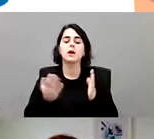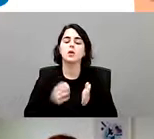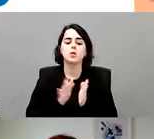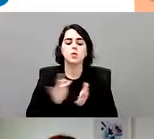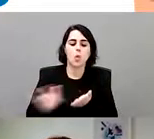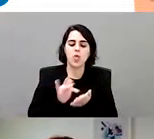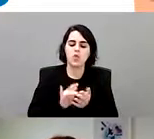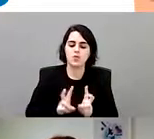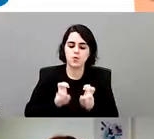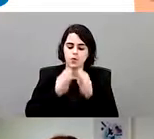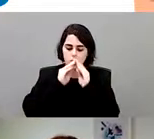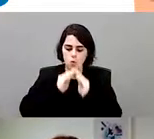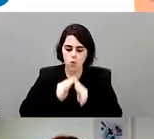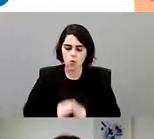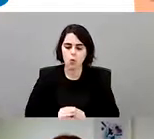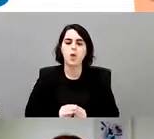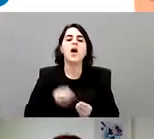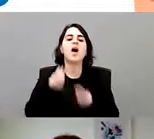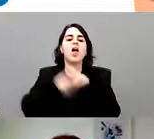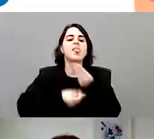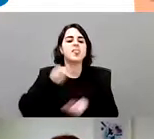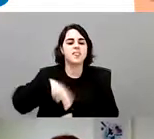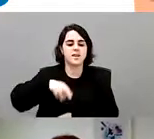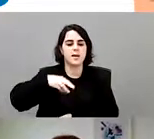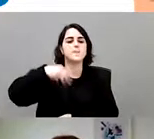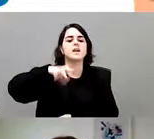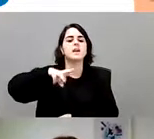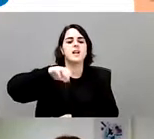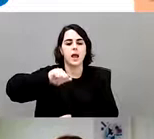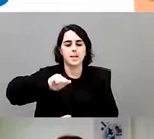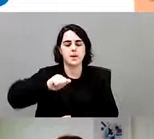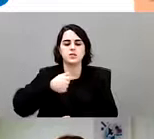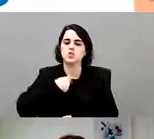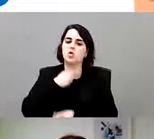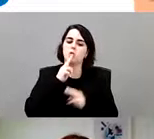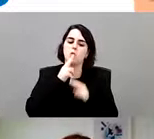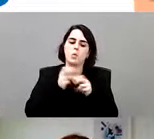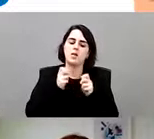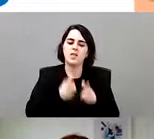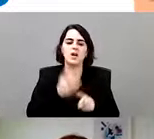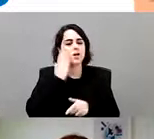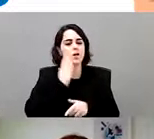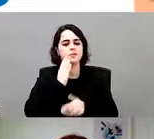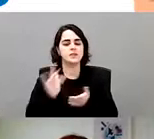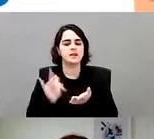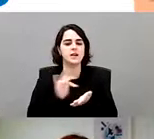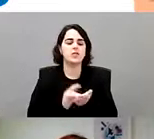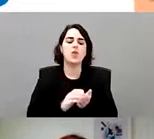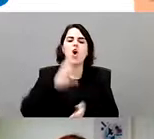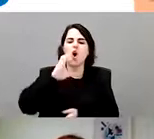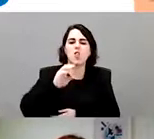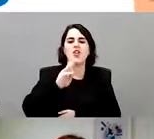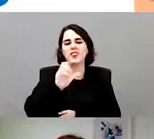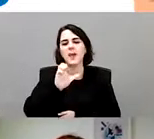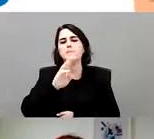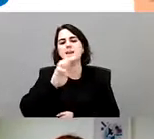cuaderno nuevo que nos realizó Miriam y que yo le he bautizado de forma cariñosa como el libro gordo de Petete,